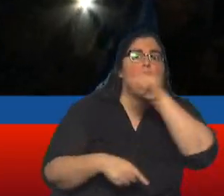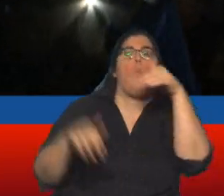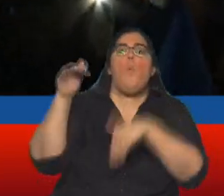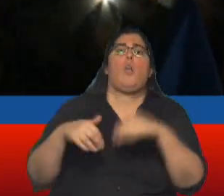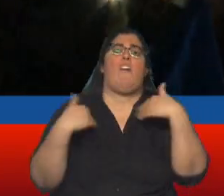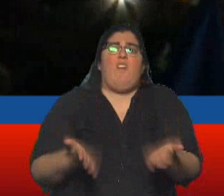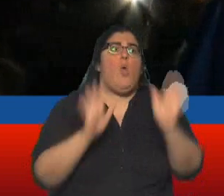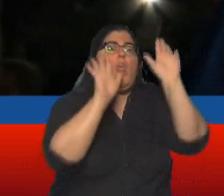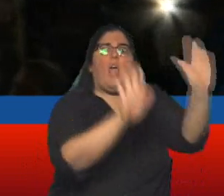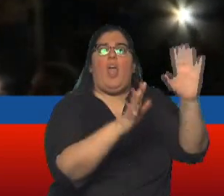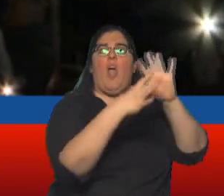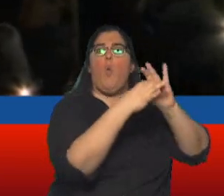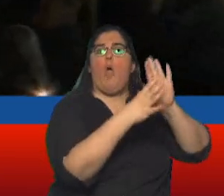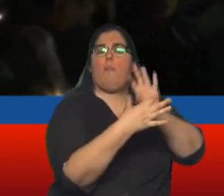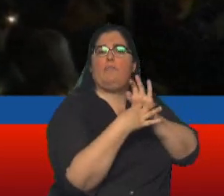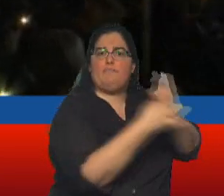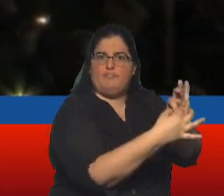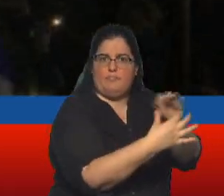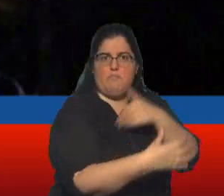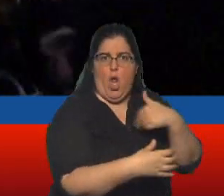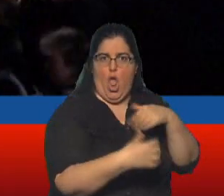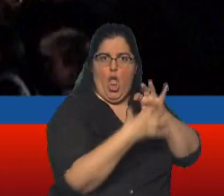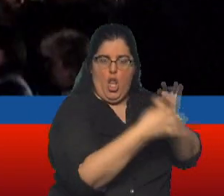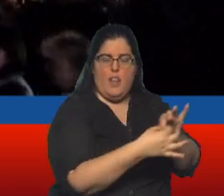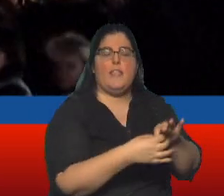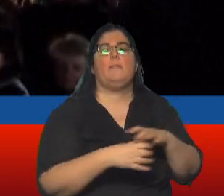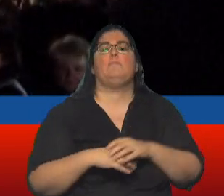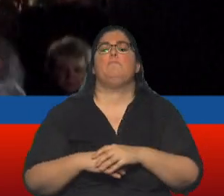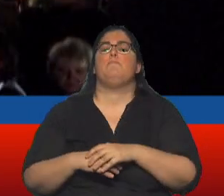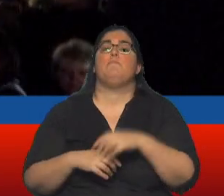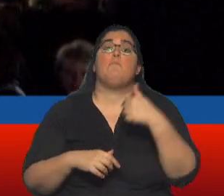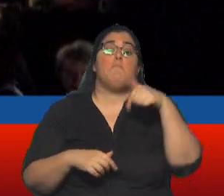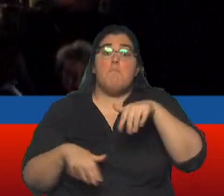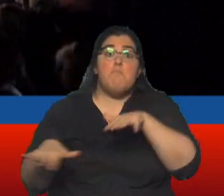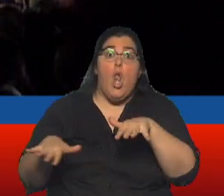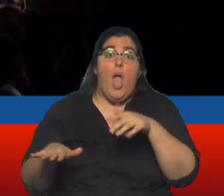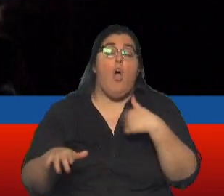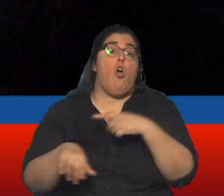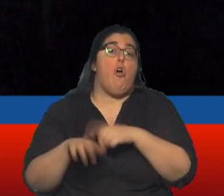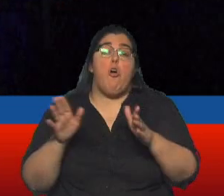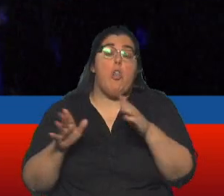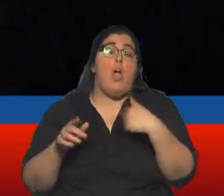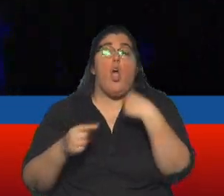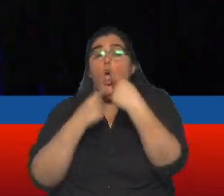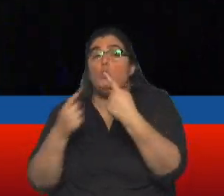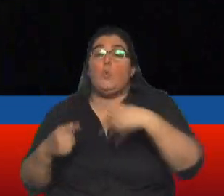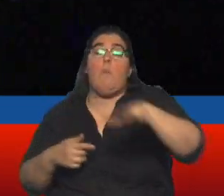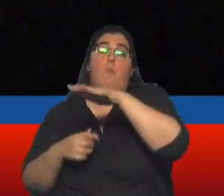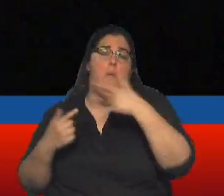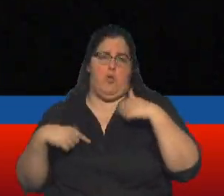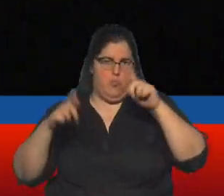un referendo, según publicó un periódico local. Por ahora, no está prevista ninguna consulta.